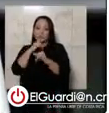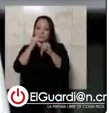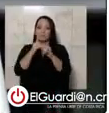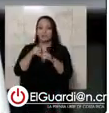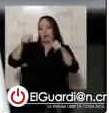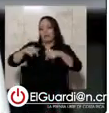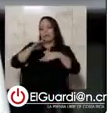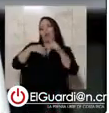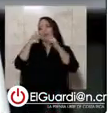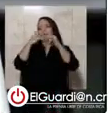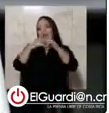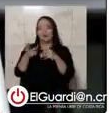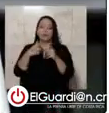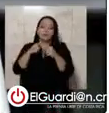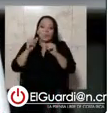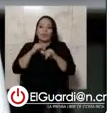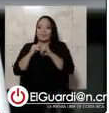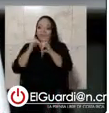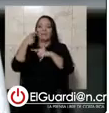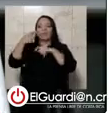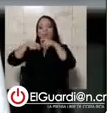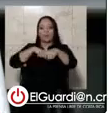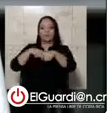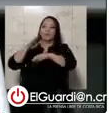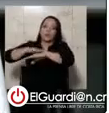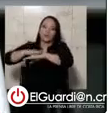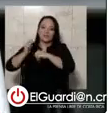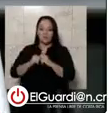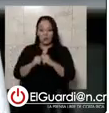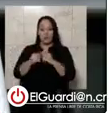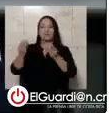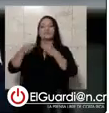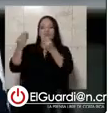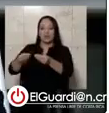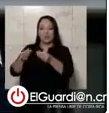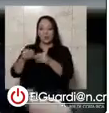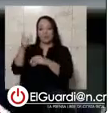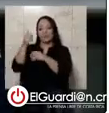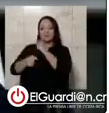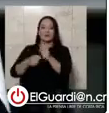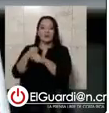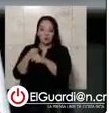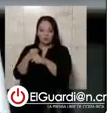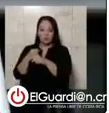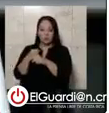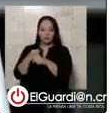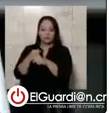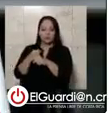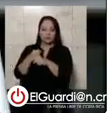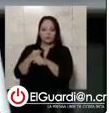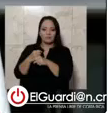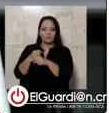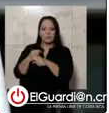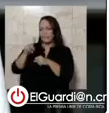penales a todo el mundo, lo pueden demandar por violación de una concesión que se otorgó por 10 años y por alguien más. ¿Usted